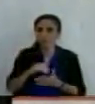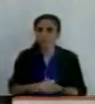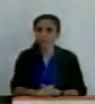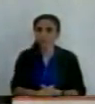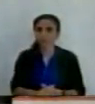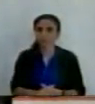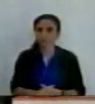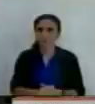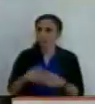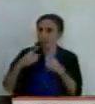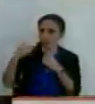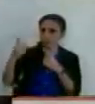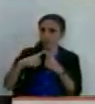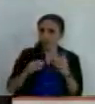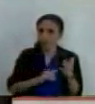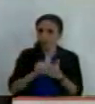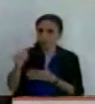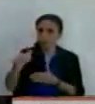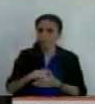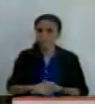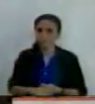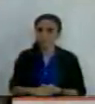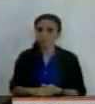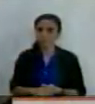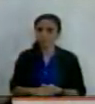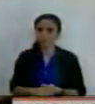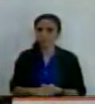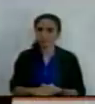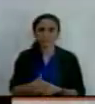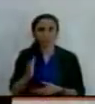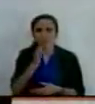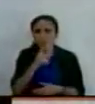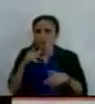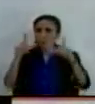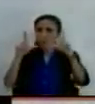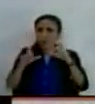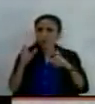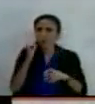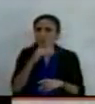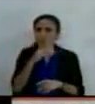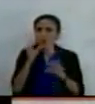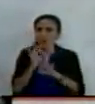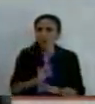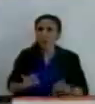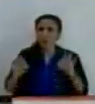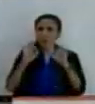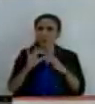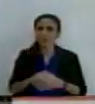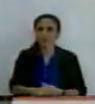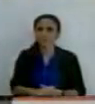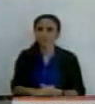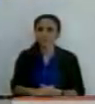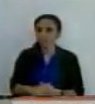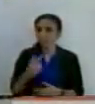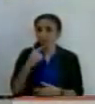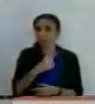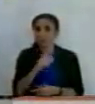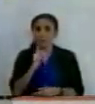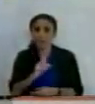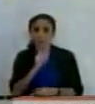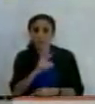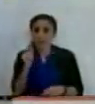de viaje para desmontar esto. No hay una foto, no hay nada. Una mentira. Y después comenzaron ellos a caerse a coba entre ellos